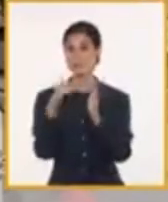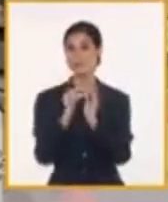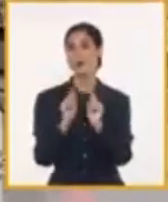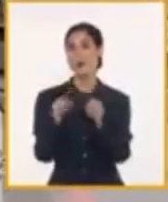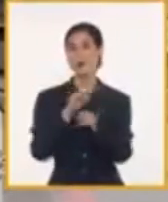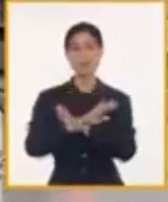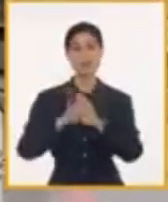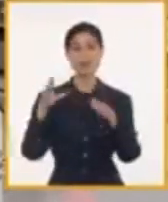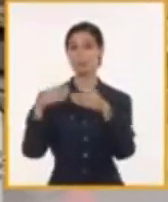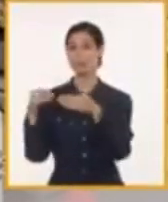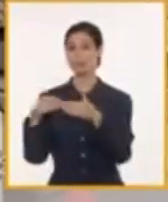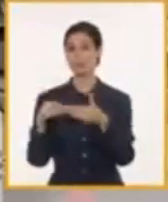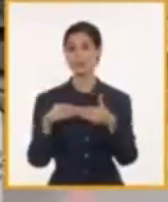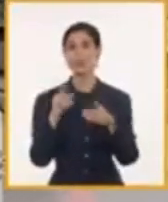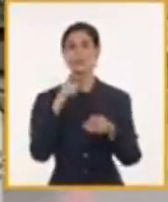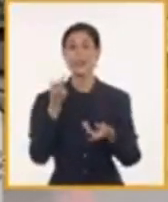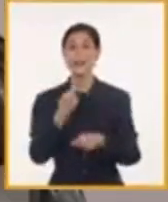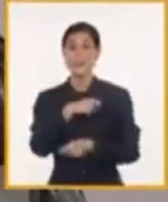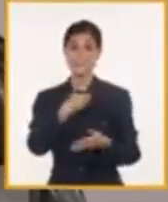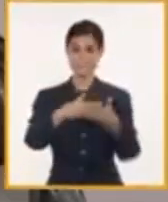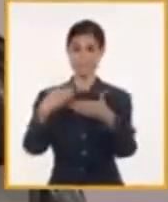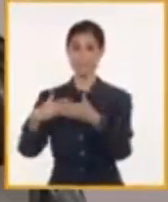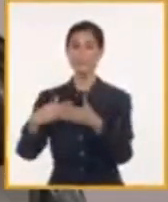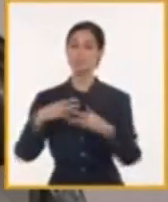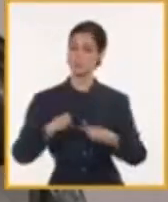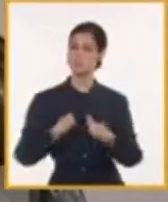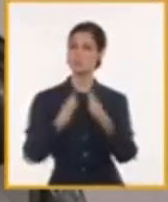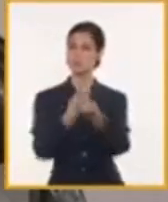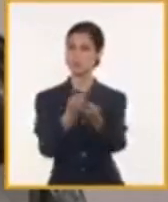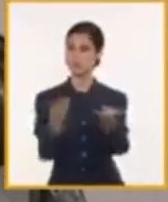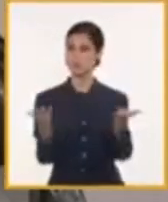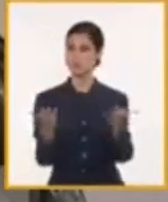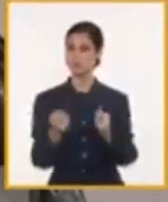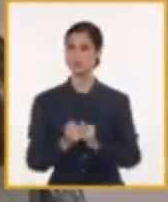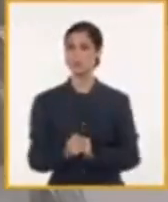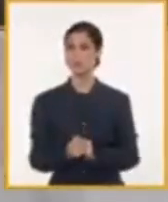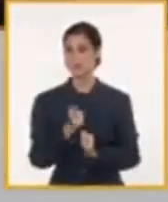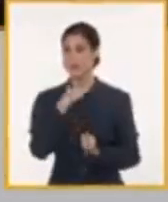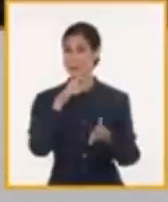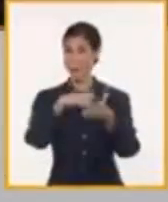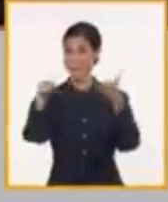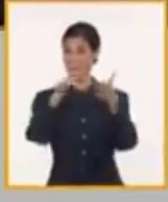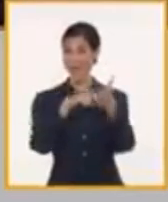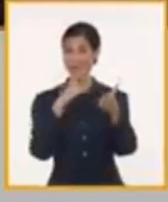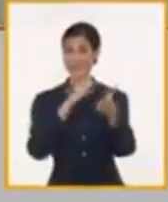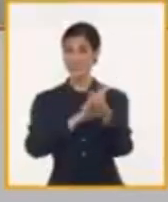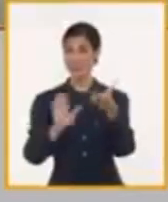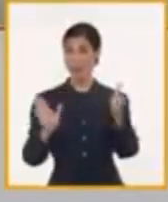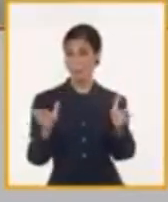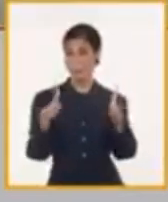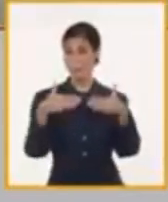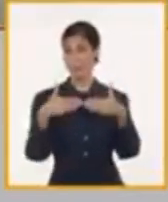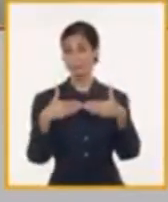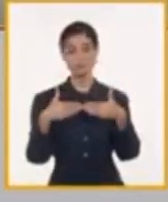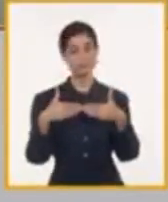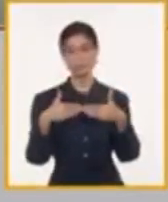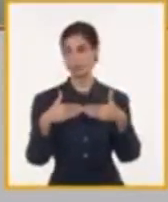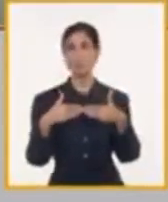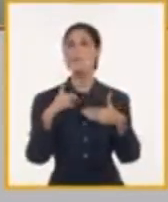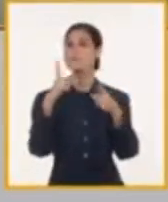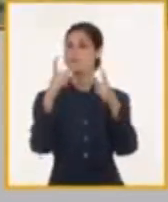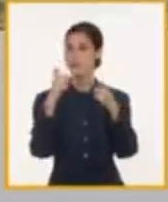está distribuido en las empresas. Que es un programa que no podemos detener, o sea, no es suficiente con decir